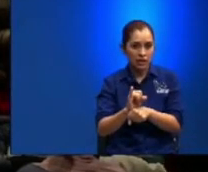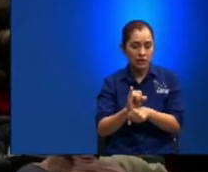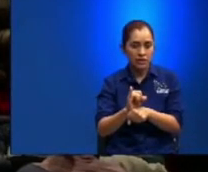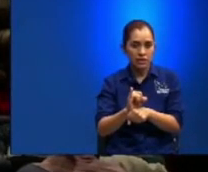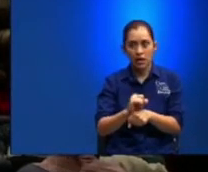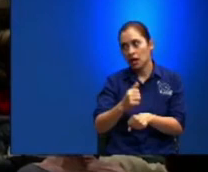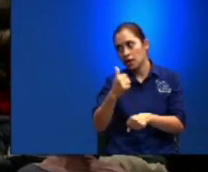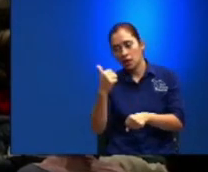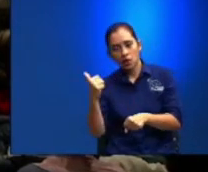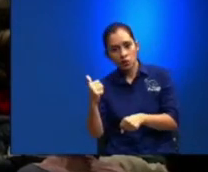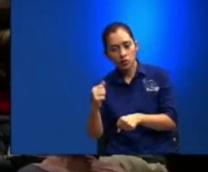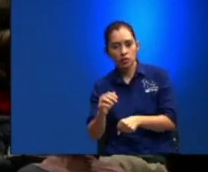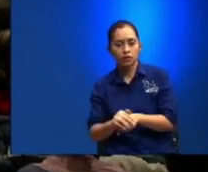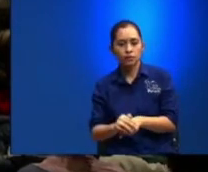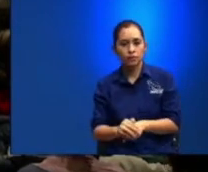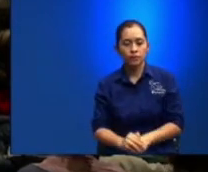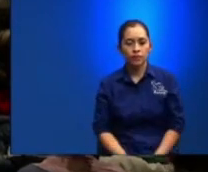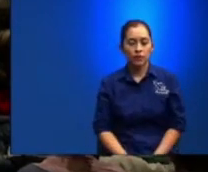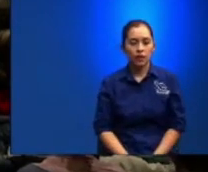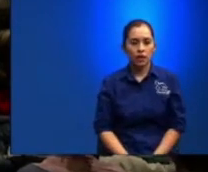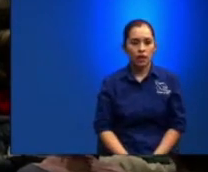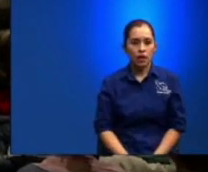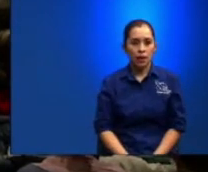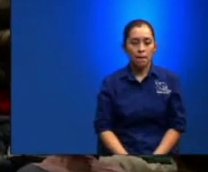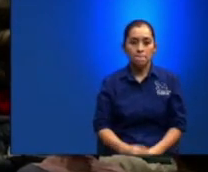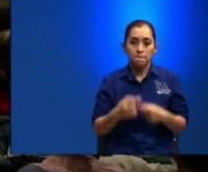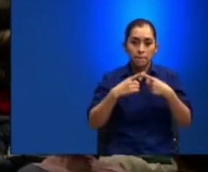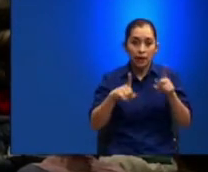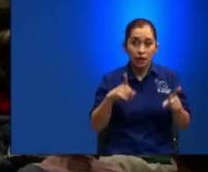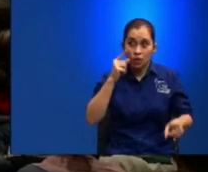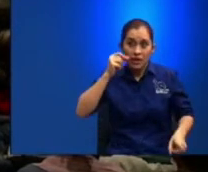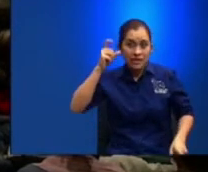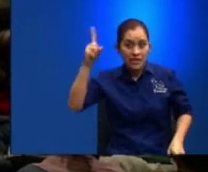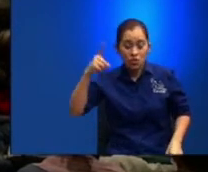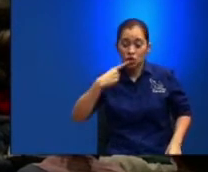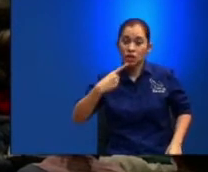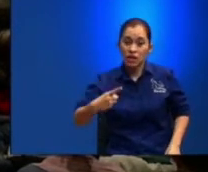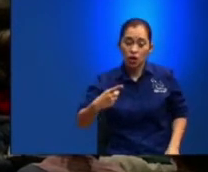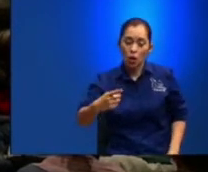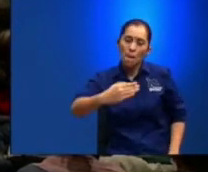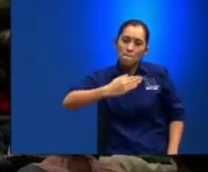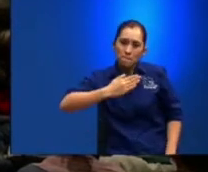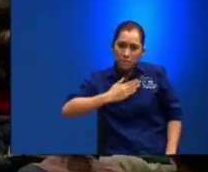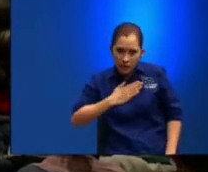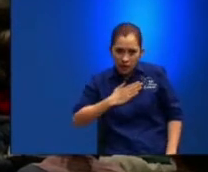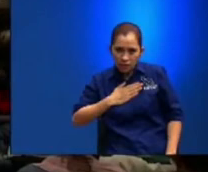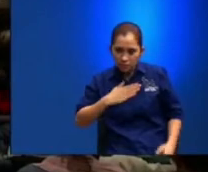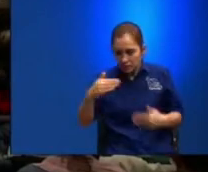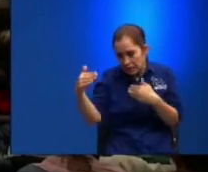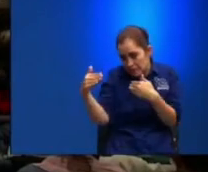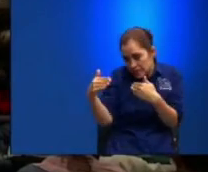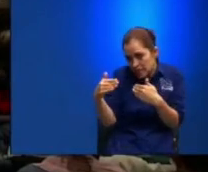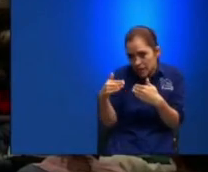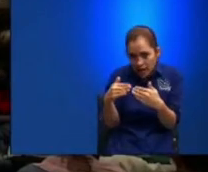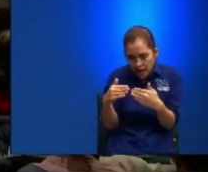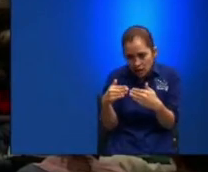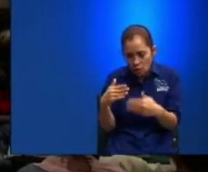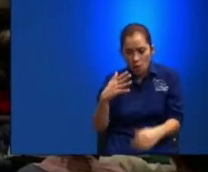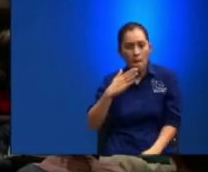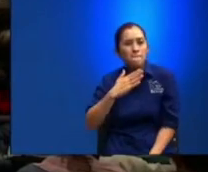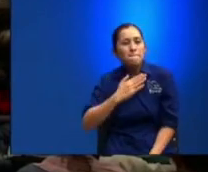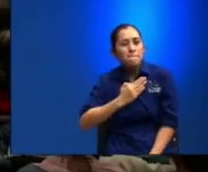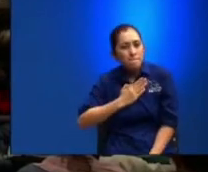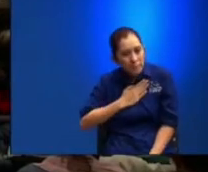circunscribe a un trato especial específico cercano con él esto más o menos cuando como cuando él dice la